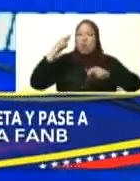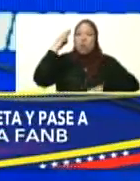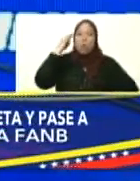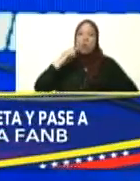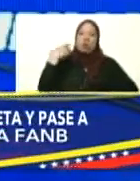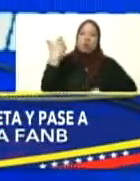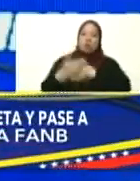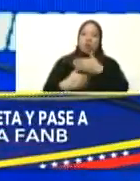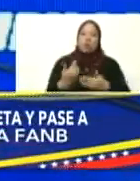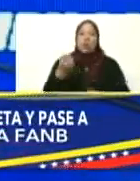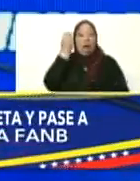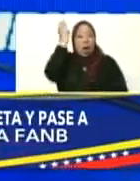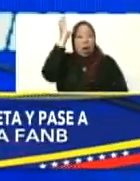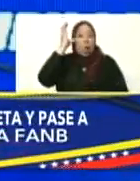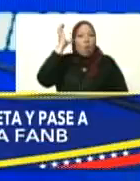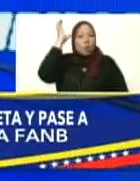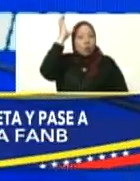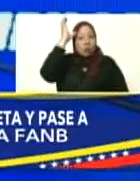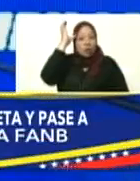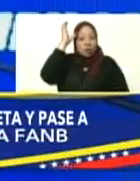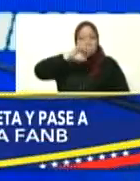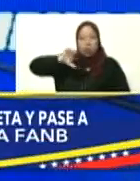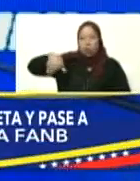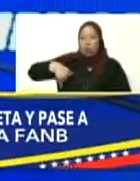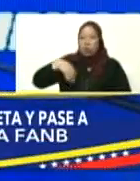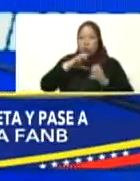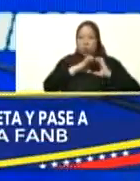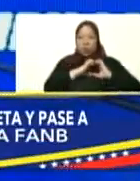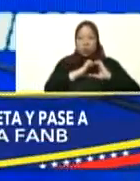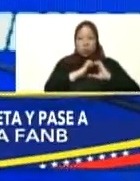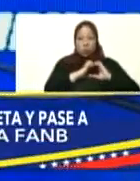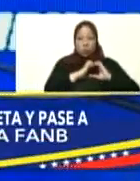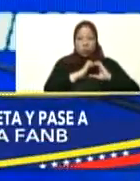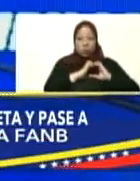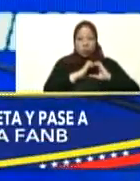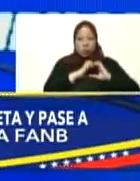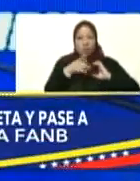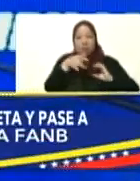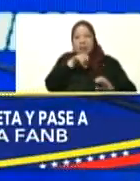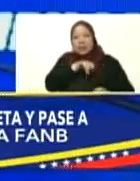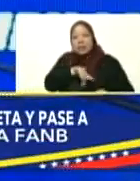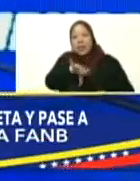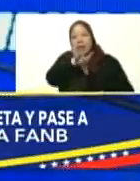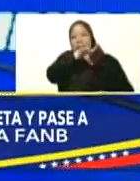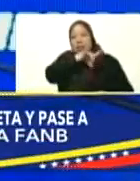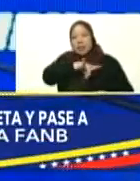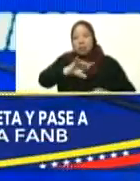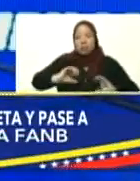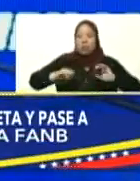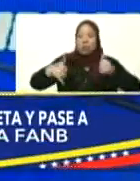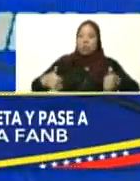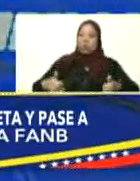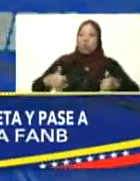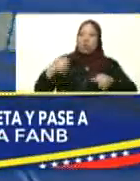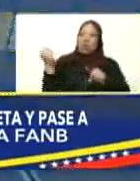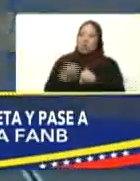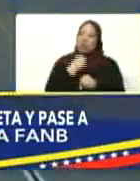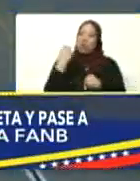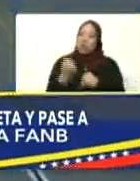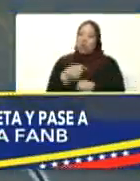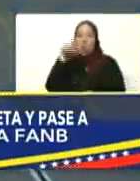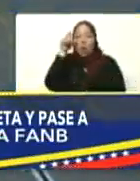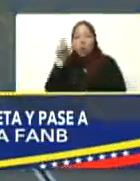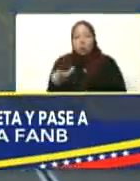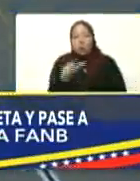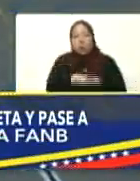que llevamos en la conciencia y en nuestros corazones, como el sentimiento más prístino del compromiso con el